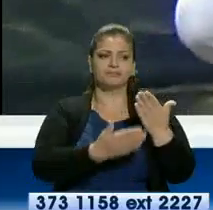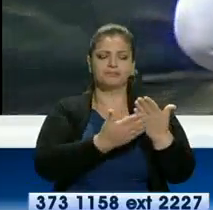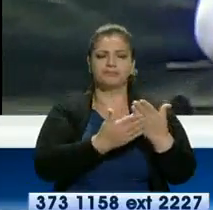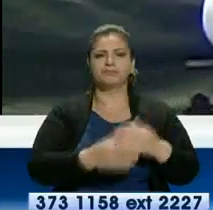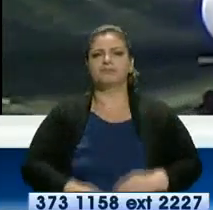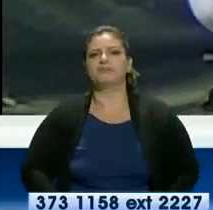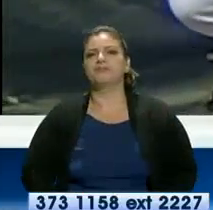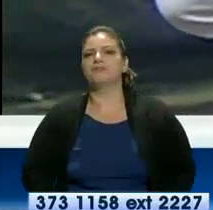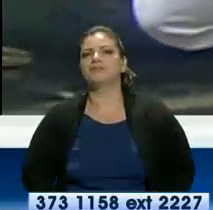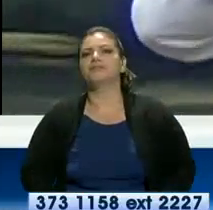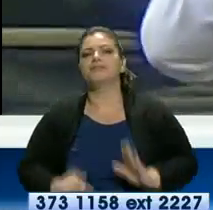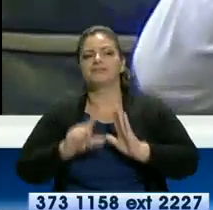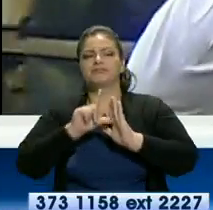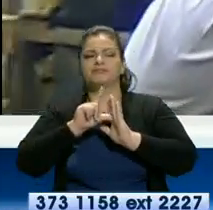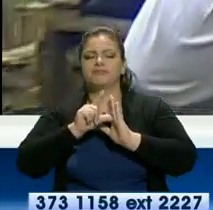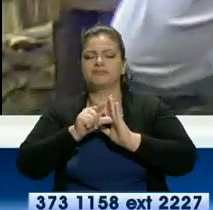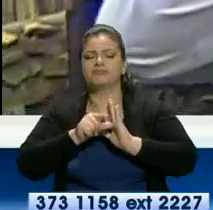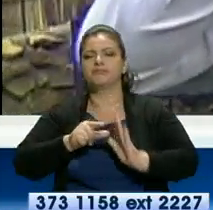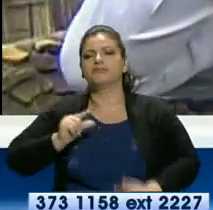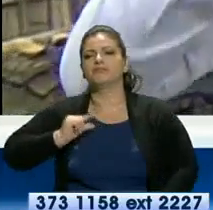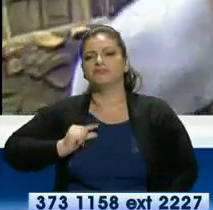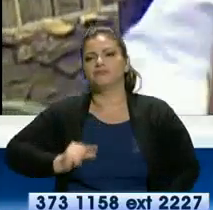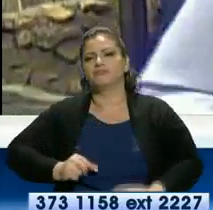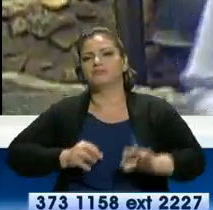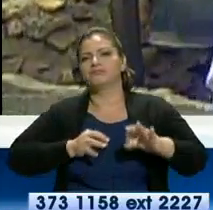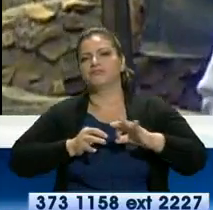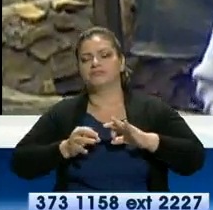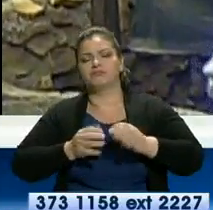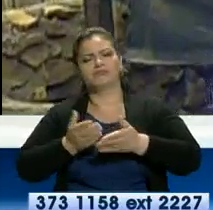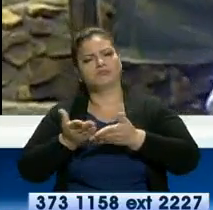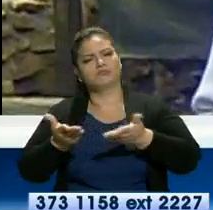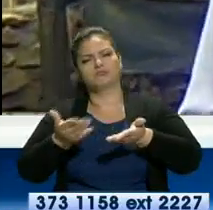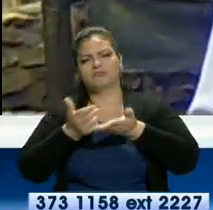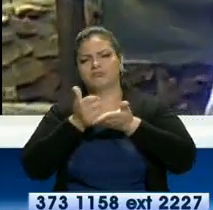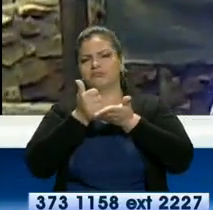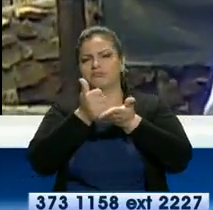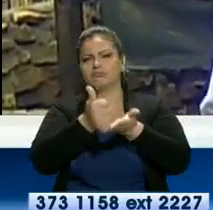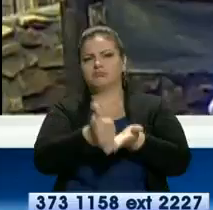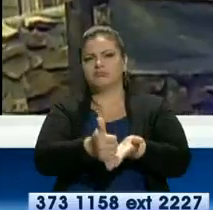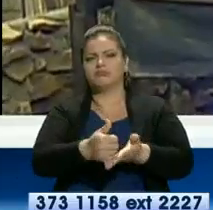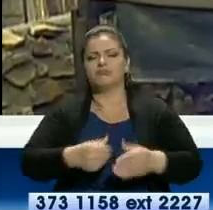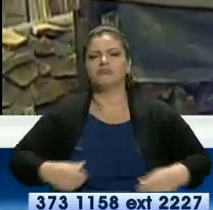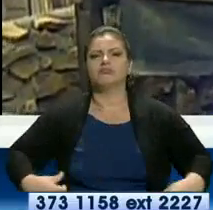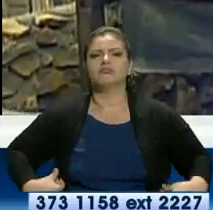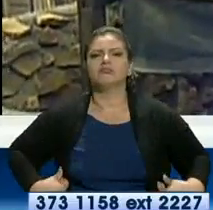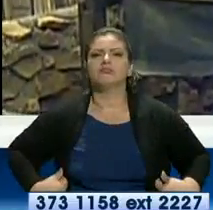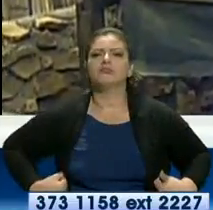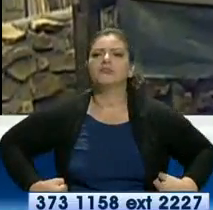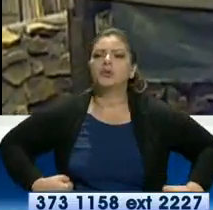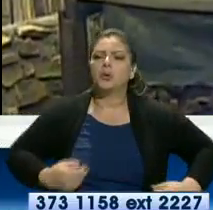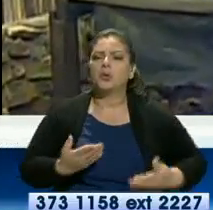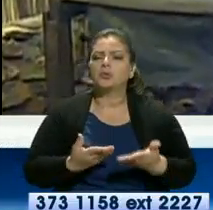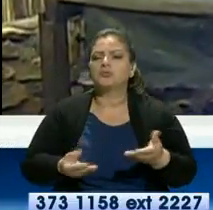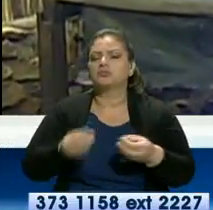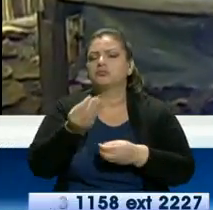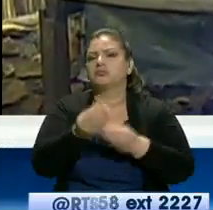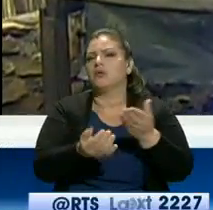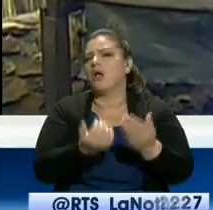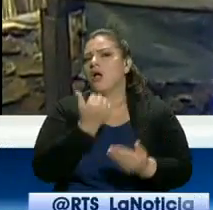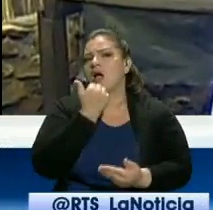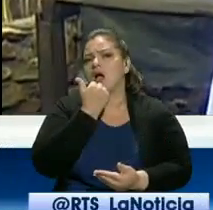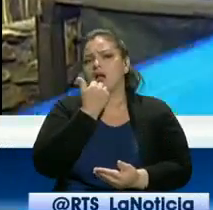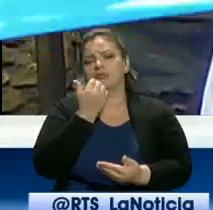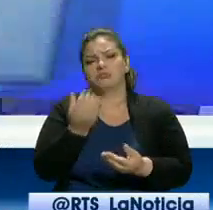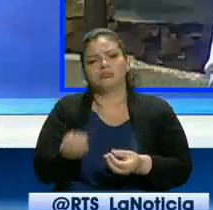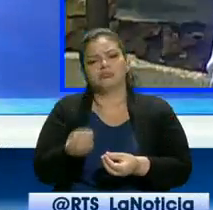para darles a conocer y si ustedes pueden solidarizarse para que también le brinden algún tipo de colaboración a la ciudadana. Compañeros, muy buenos